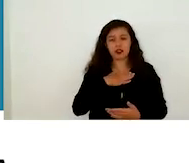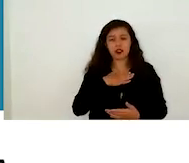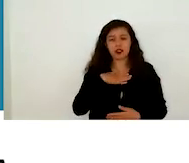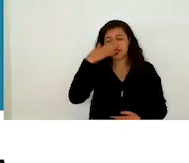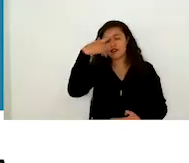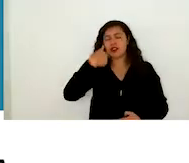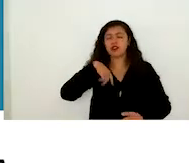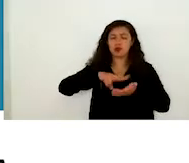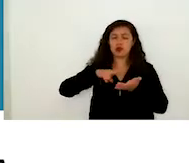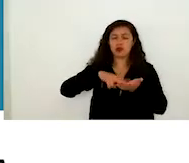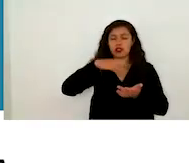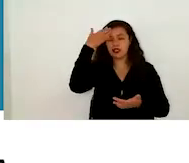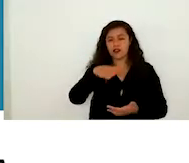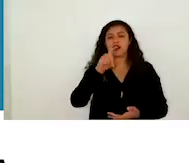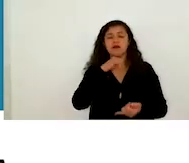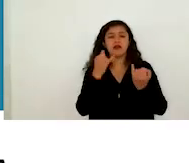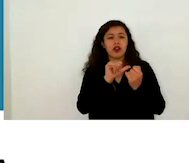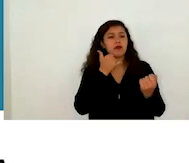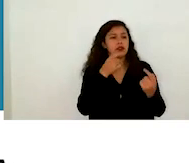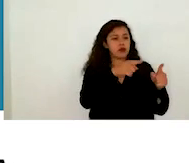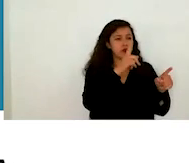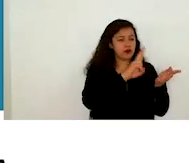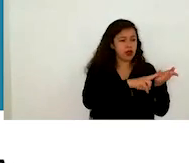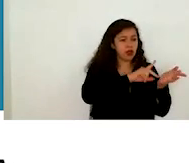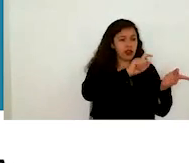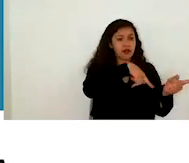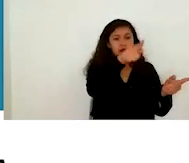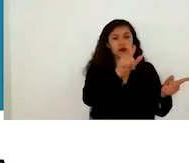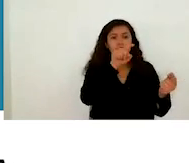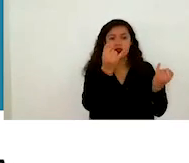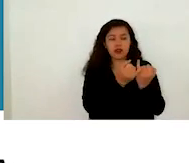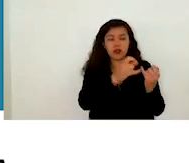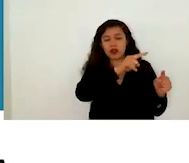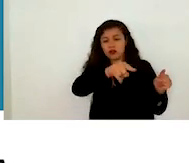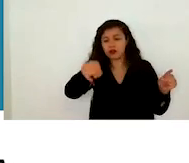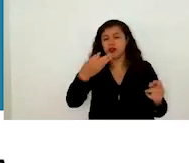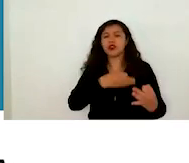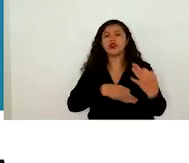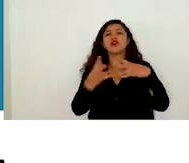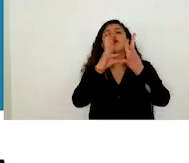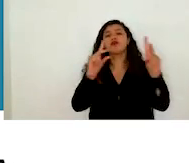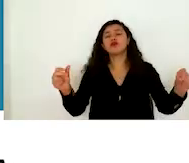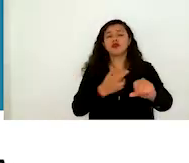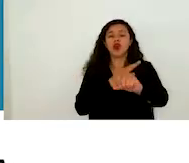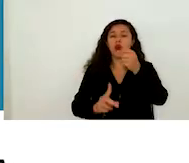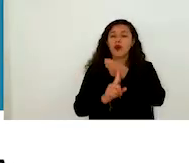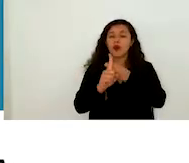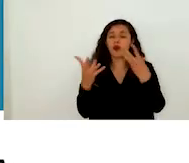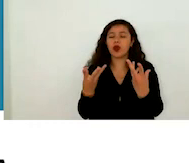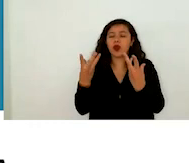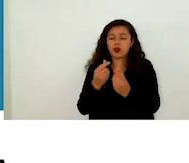varios pero que la otra persona también lo es y que todos podemos resolver o solucionar juntos cualquier